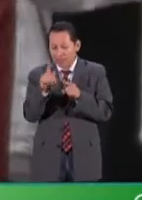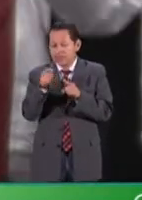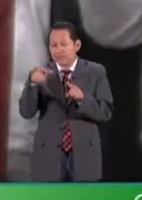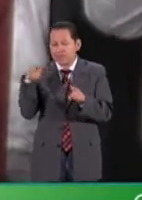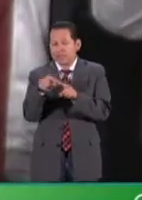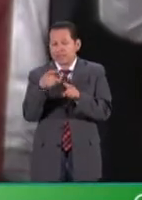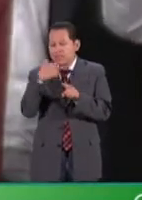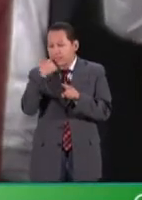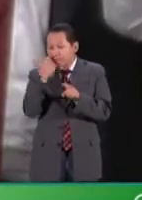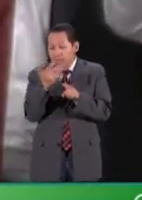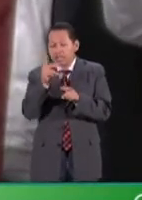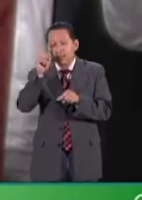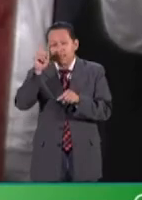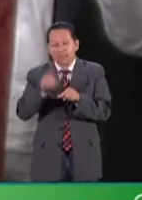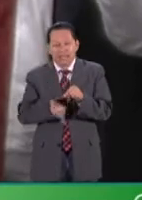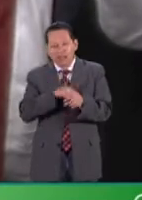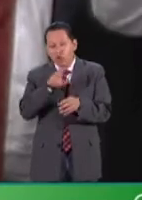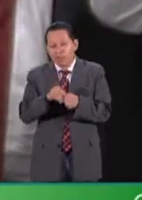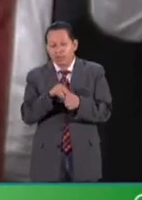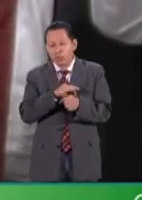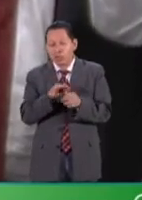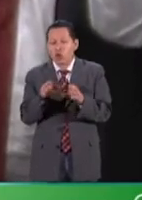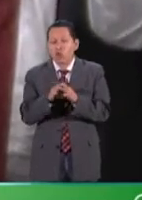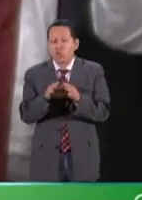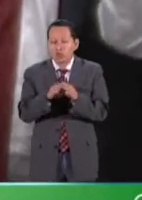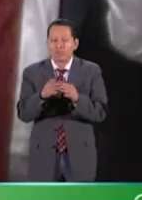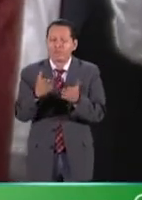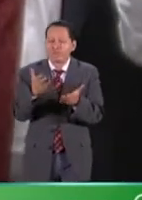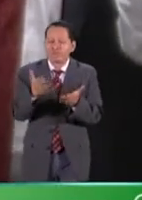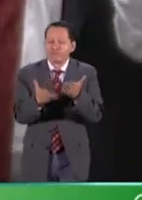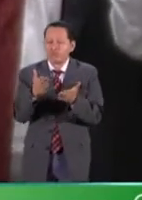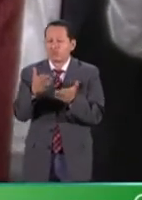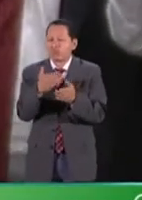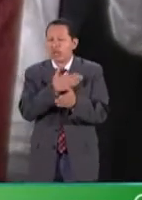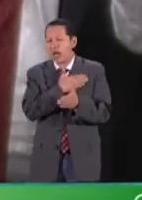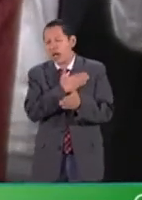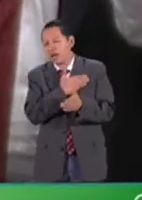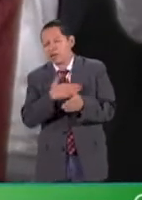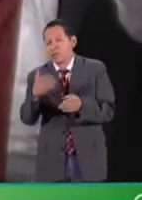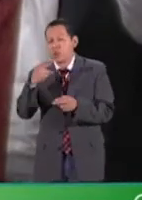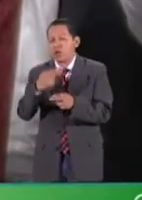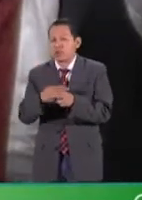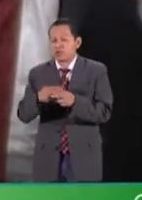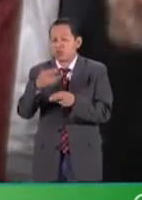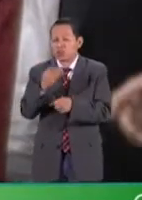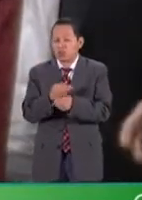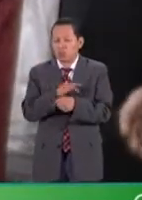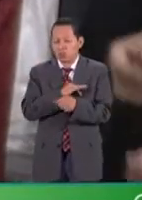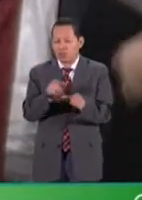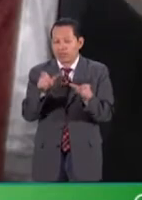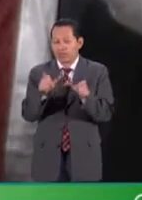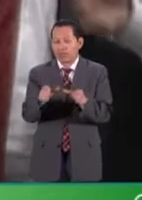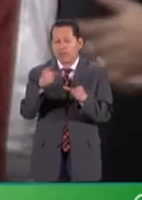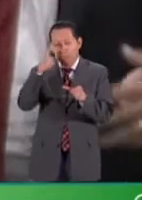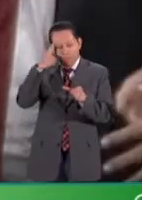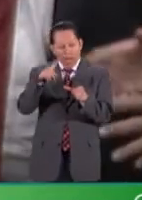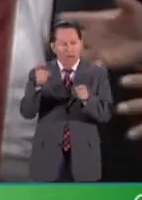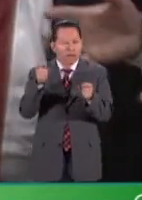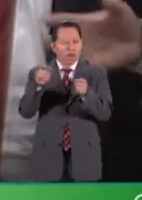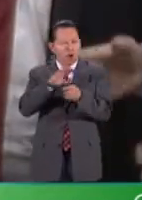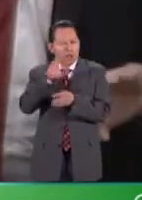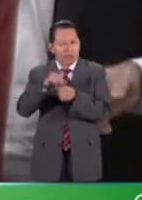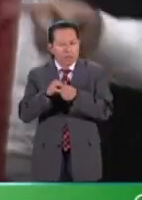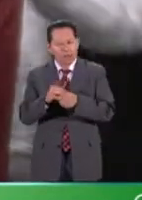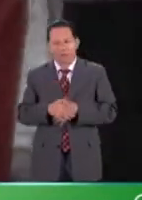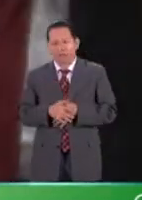es eliminar de una vez por todas los frenos y contrapesos que hasta hoy les han impuesto un límite a la concentración de todo el